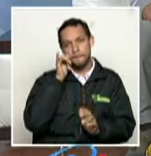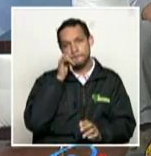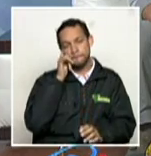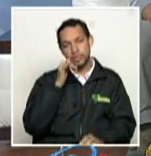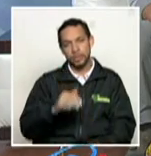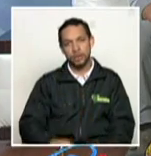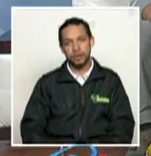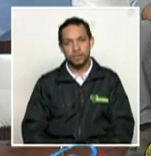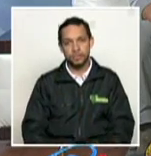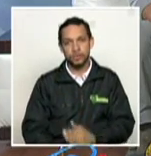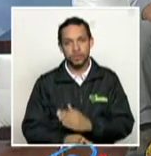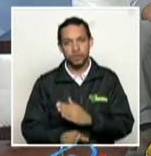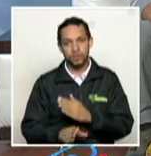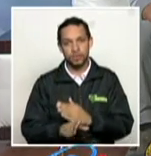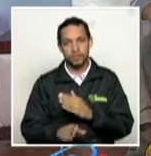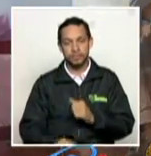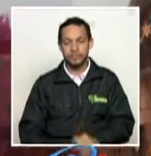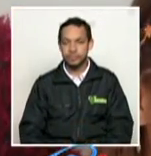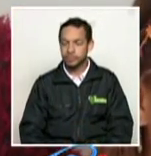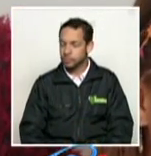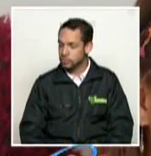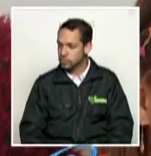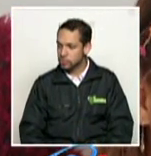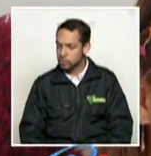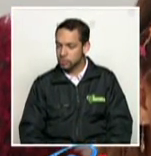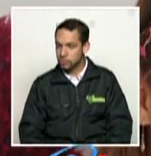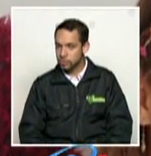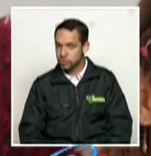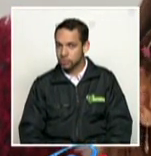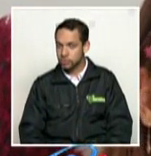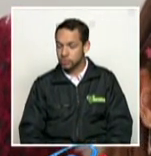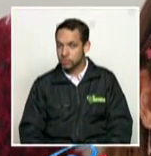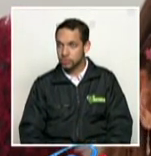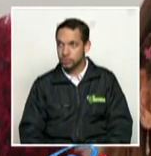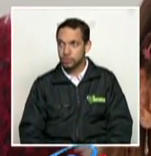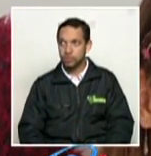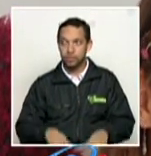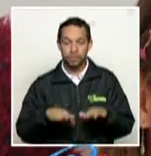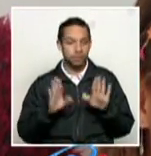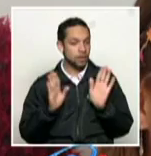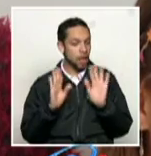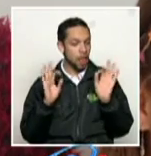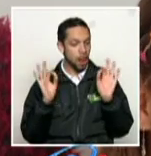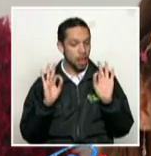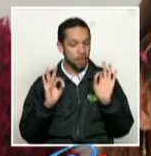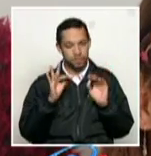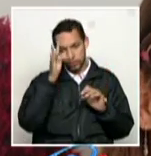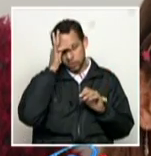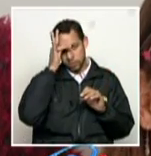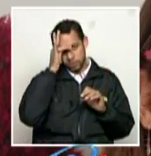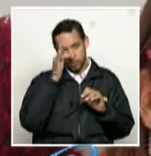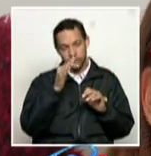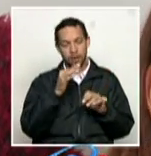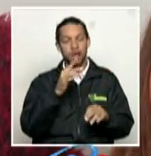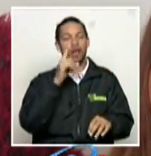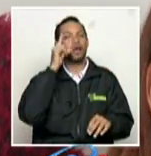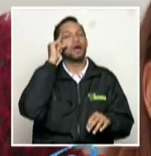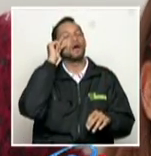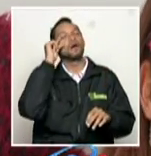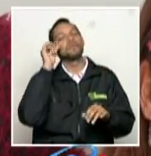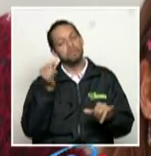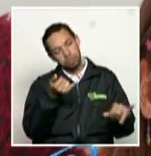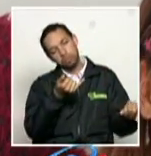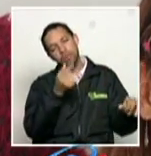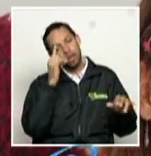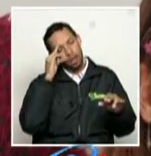favor. Hospitalizaron y le hacían el tratamiento y no mejoraba. No, a ella lo hospitalizaron, la mantenían dopada. De hecho, yo le cogía